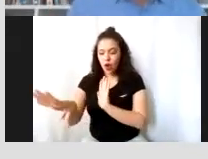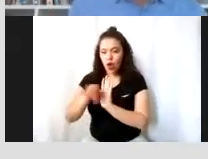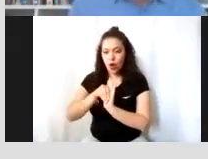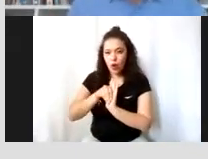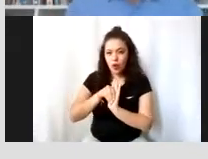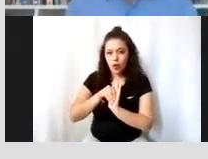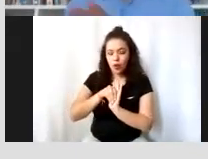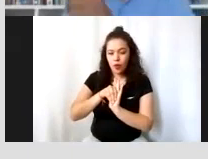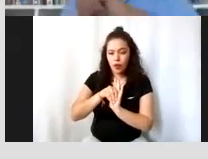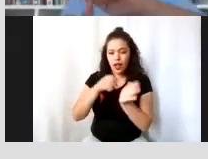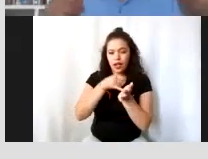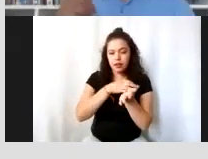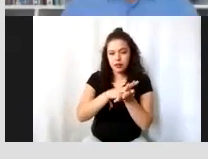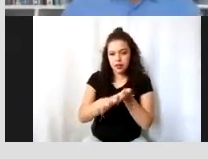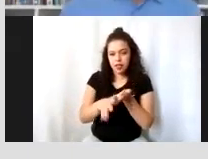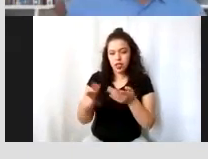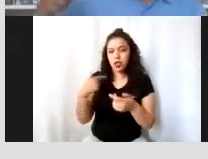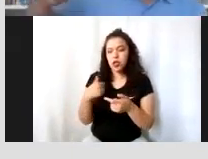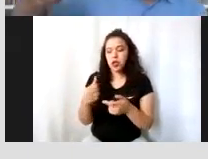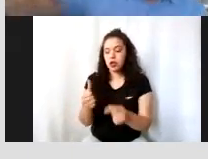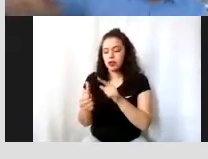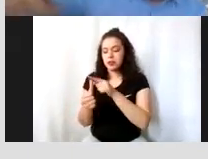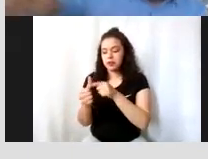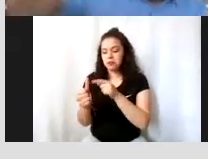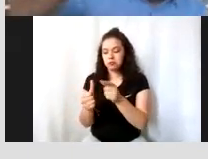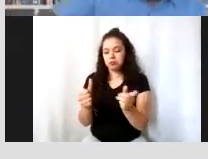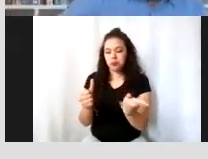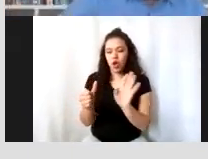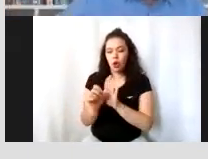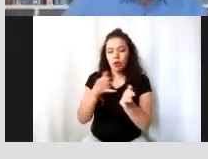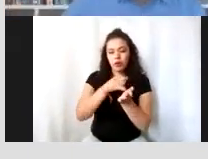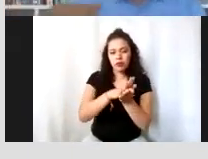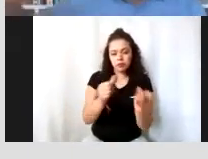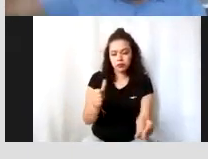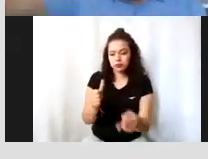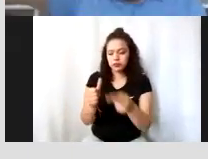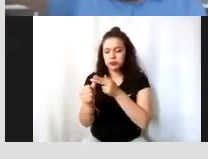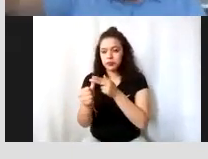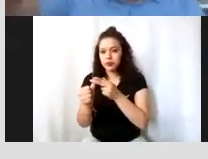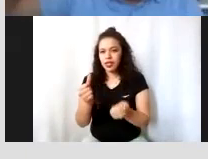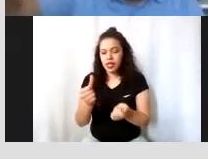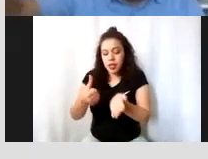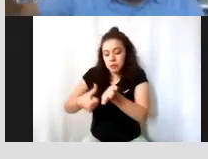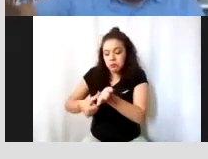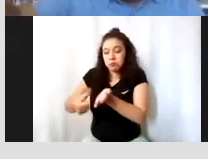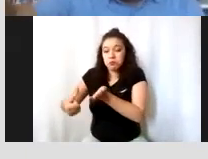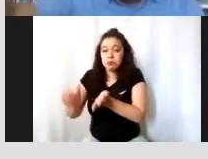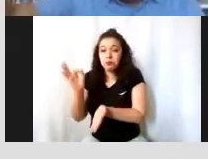en gelatina, yo me la puedo poner en mi dedo y puedo hacer la huella digital que hubiese